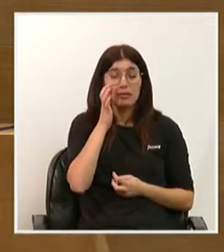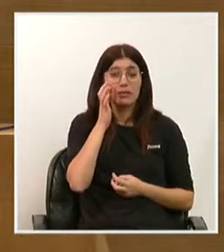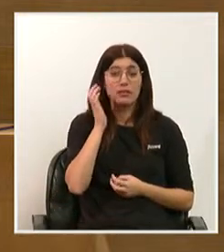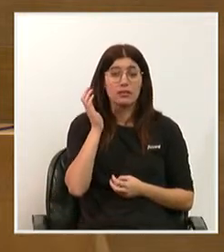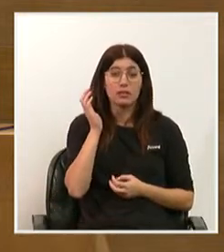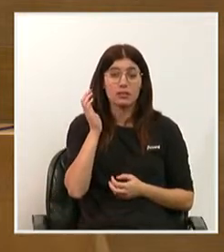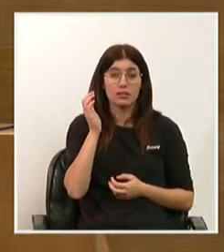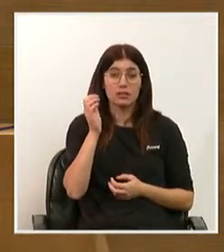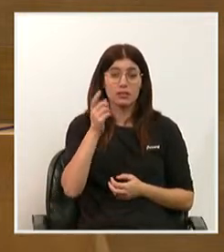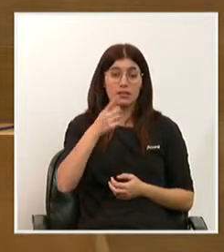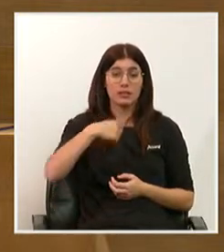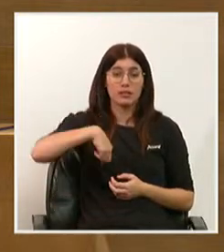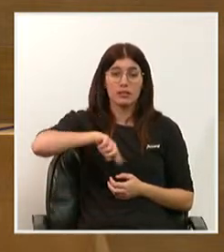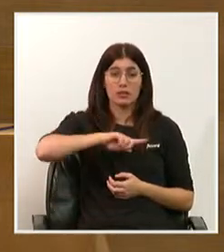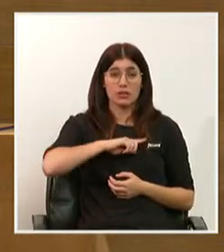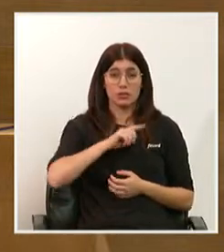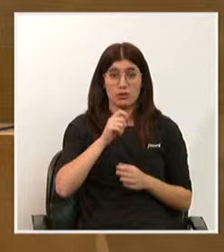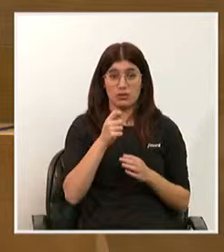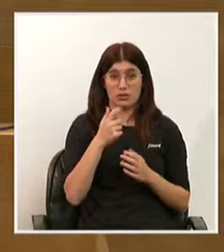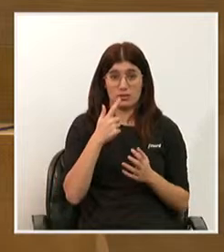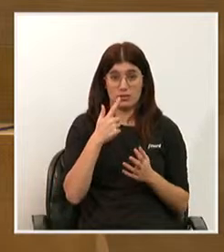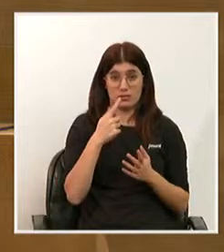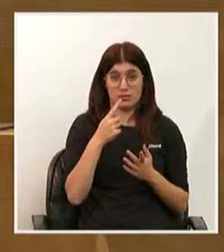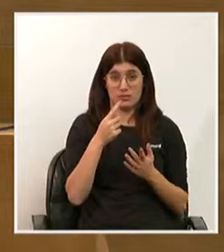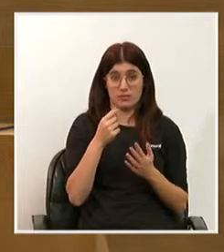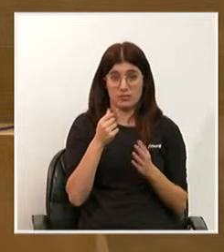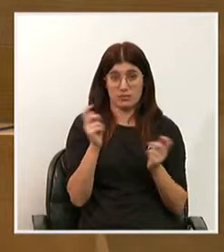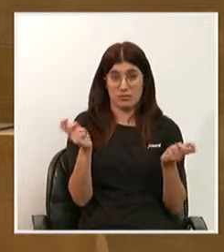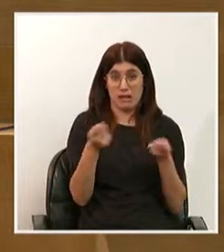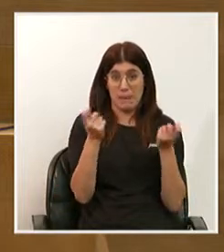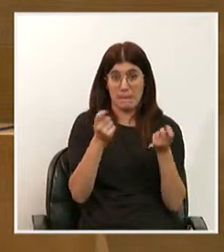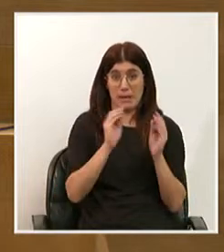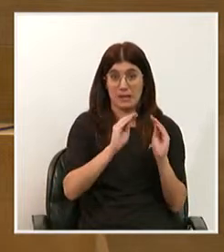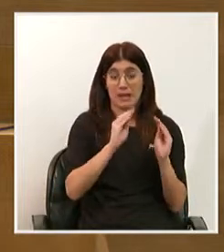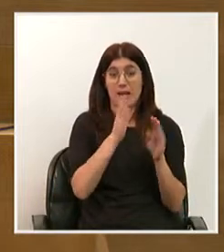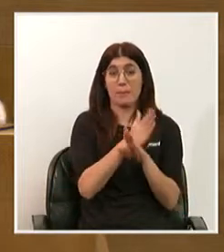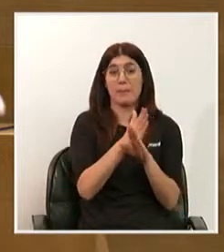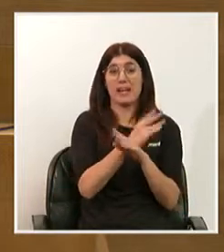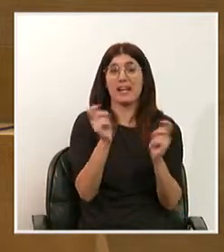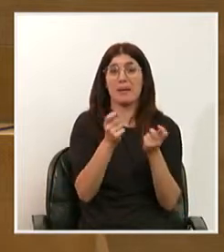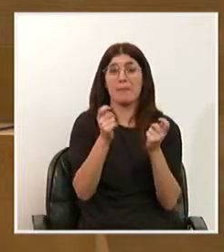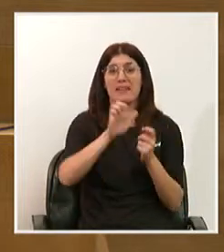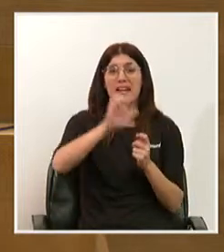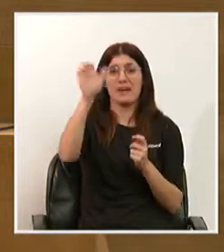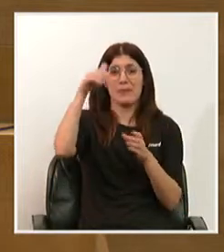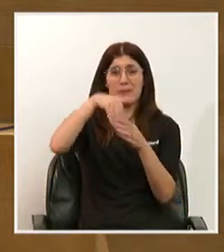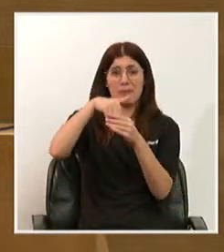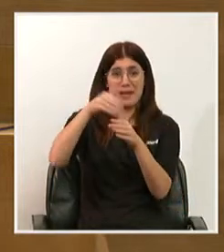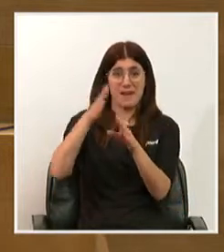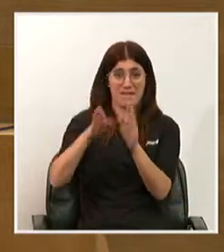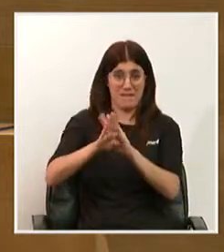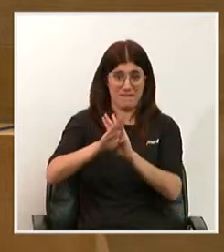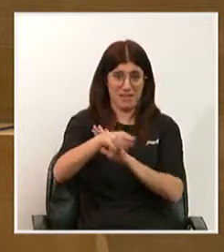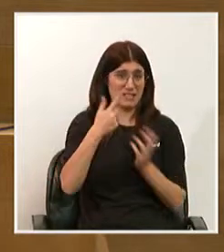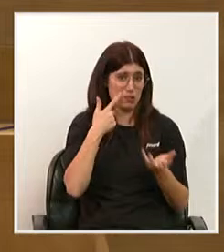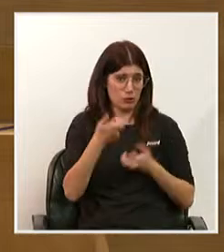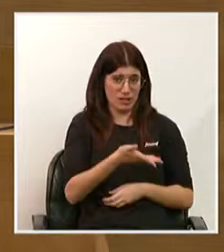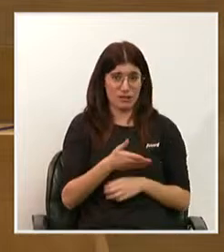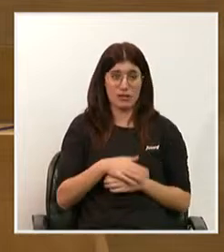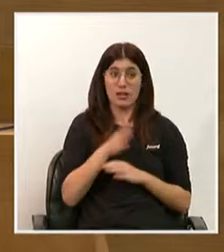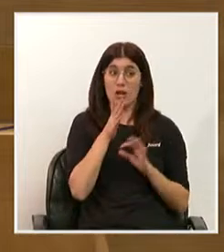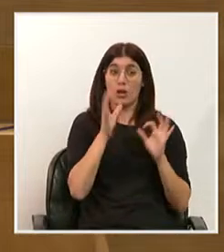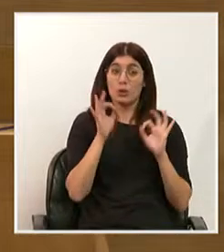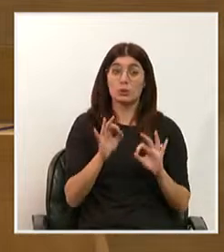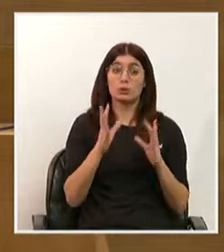de precampaña para las europeas el acuerdo que